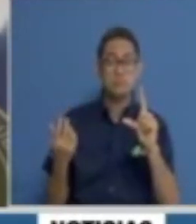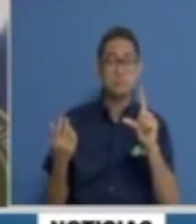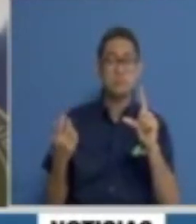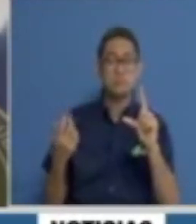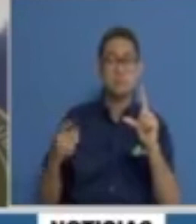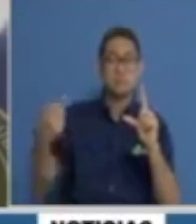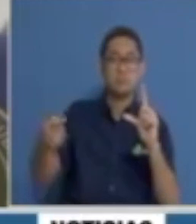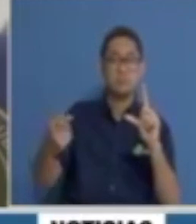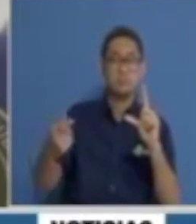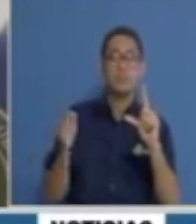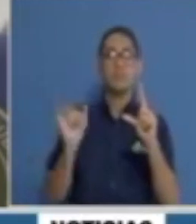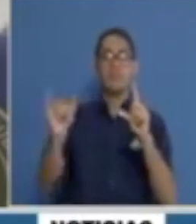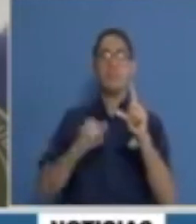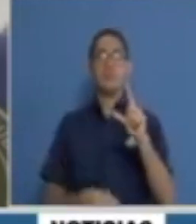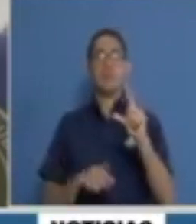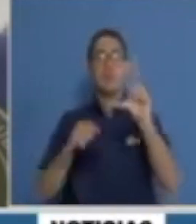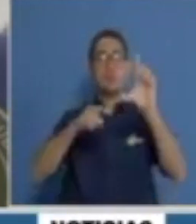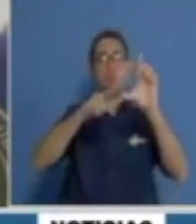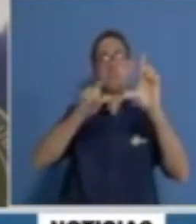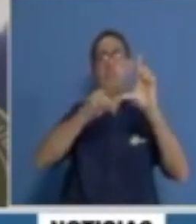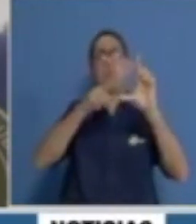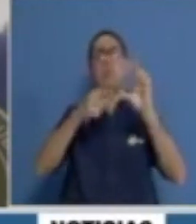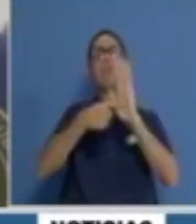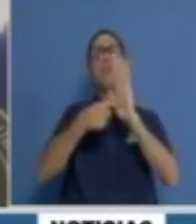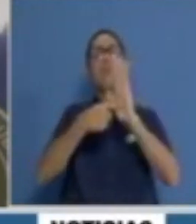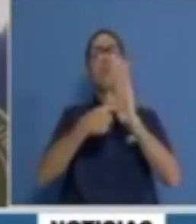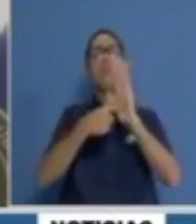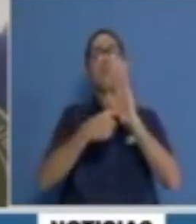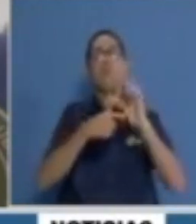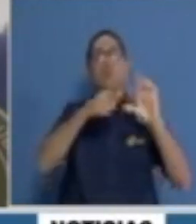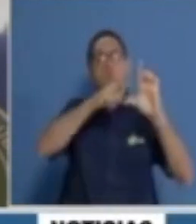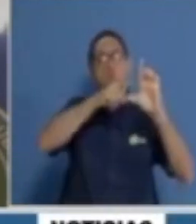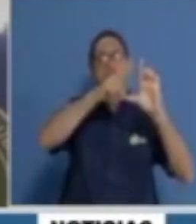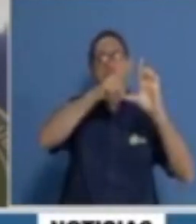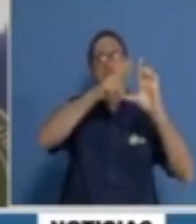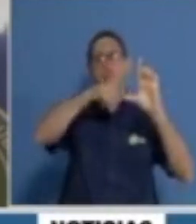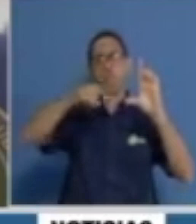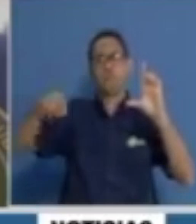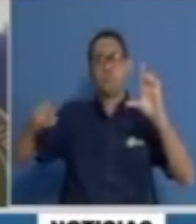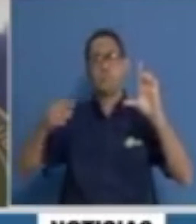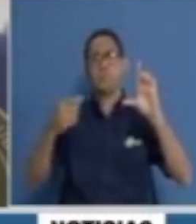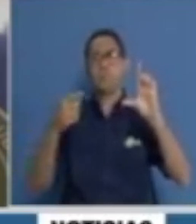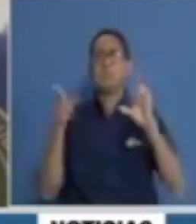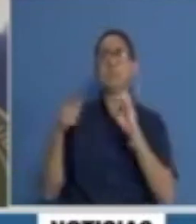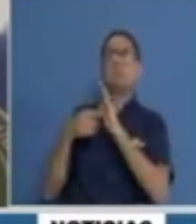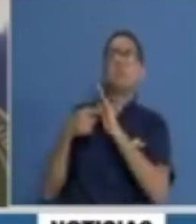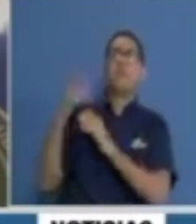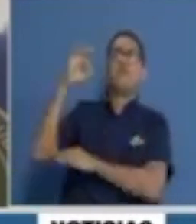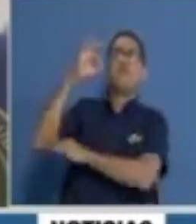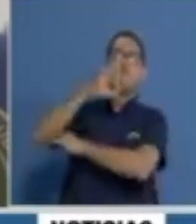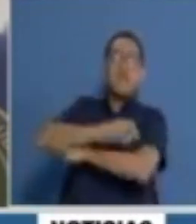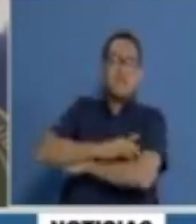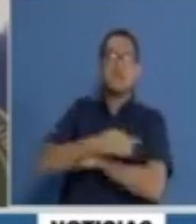Donde tenemos el seguimiento del número reproductivo efectivo. Este está estimado con base en la fecha de inicio de